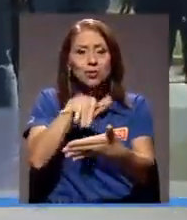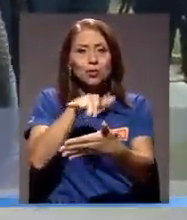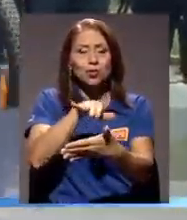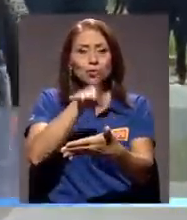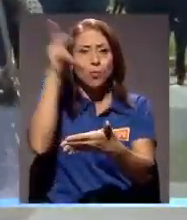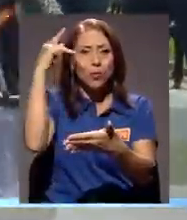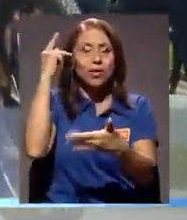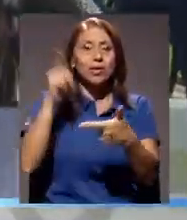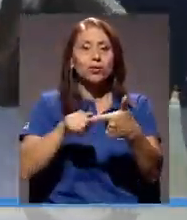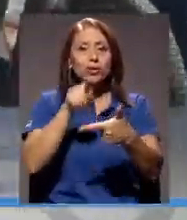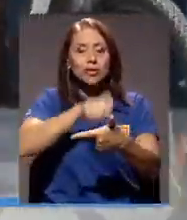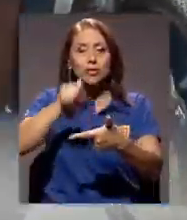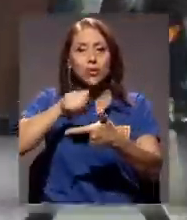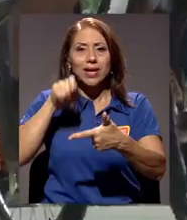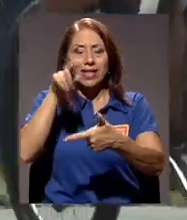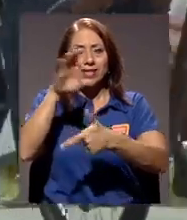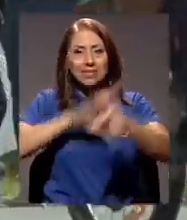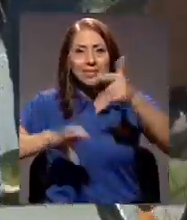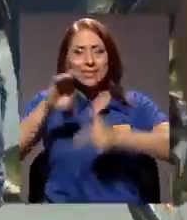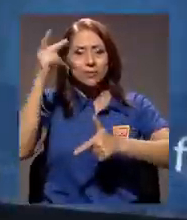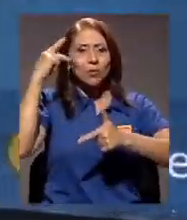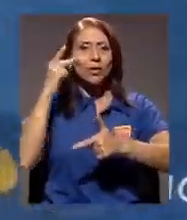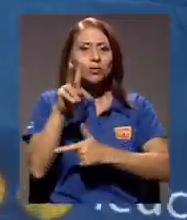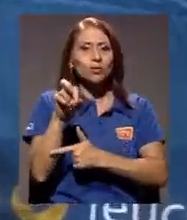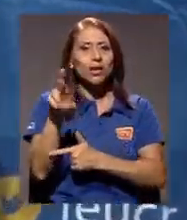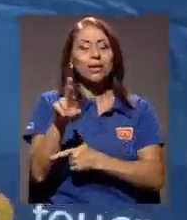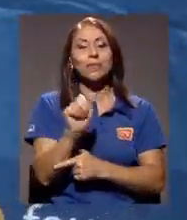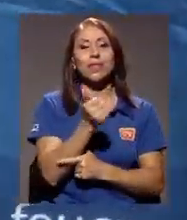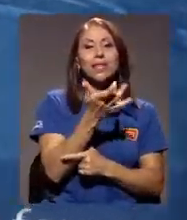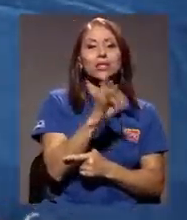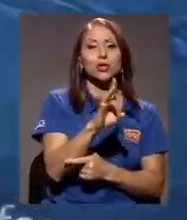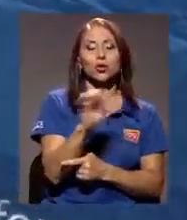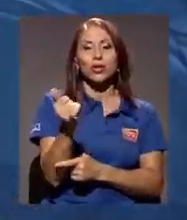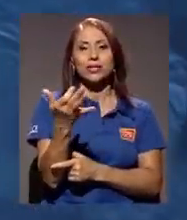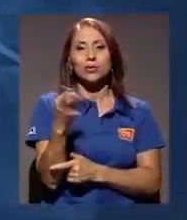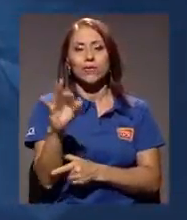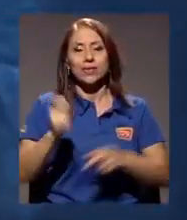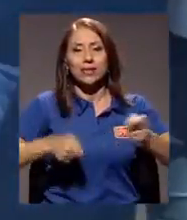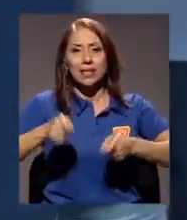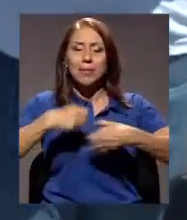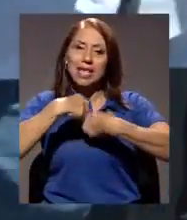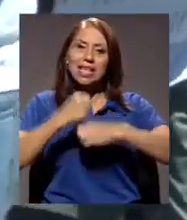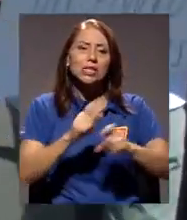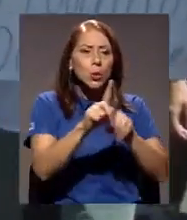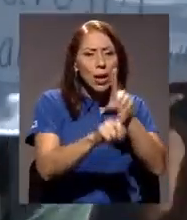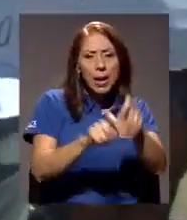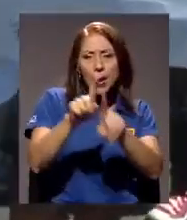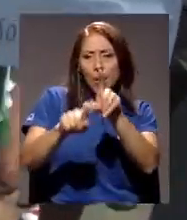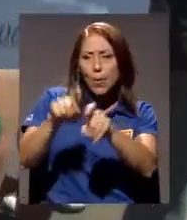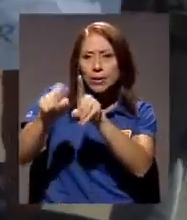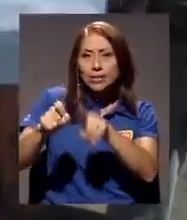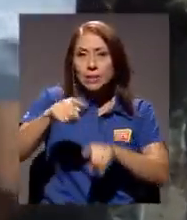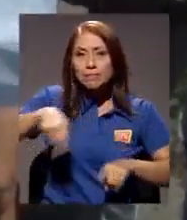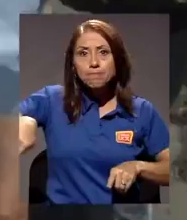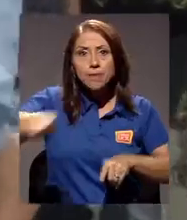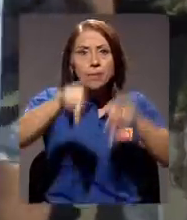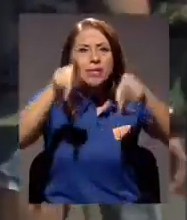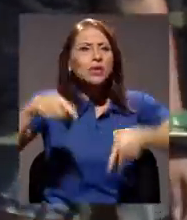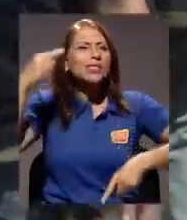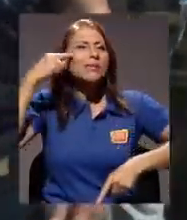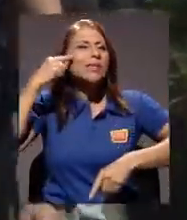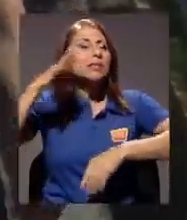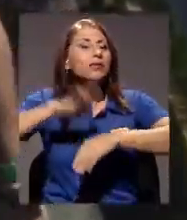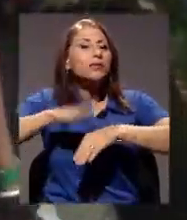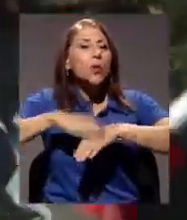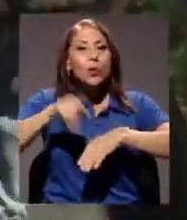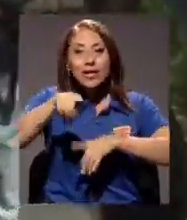Ciencias Políticas de la UCR realizó una encuesta durante el 18 y 19 de septiembre para conocer la percepción ciudadana en torno a esta